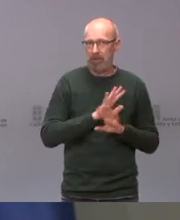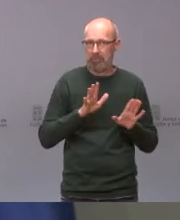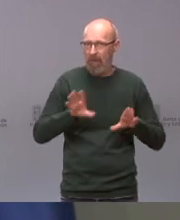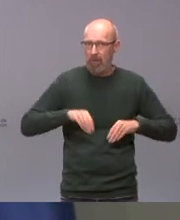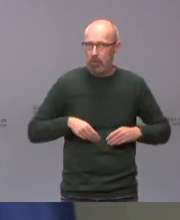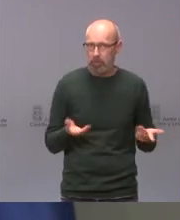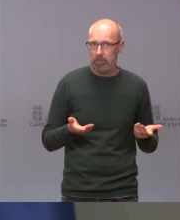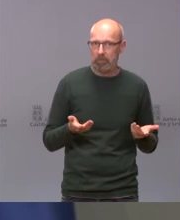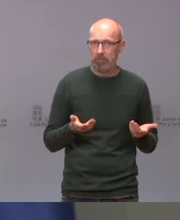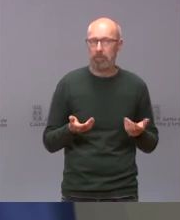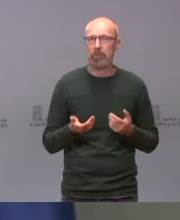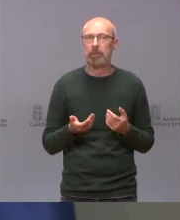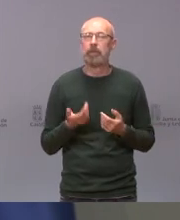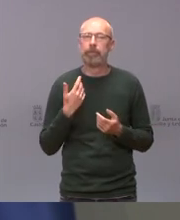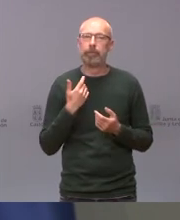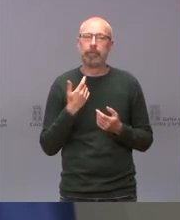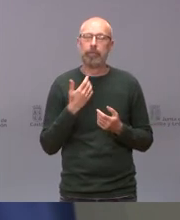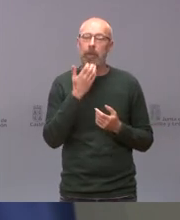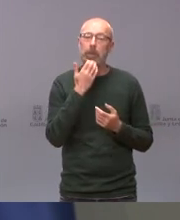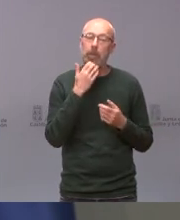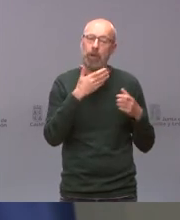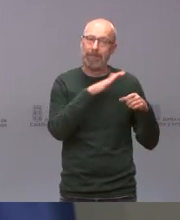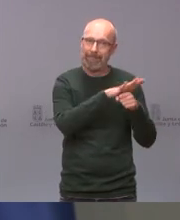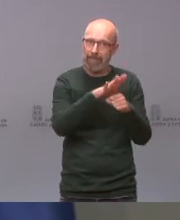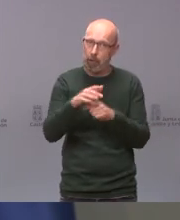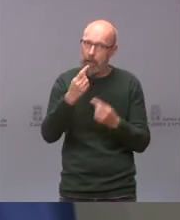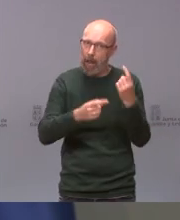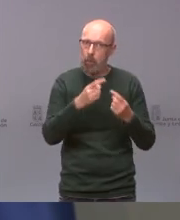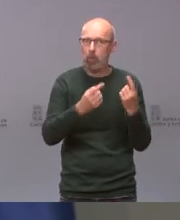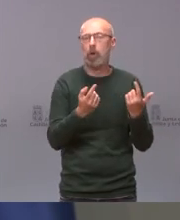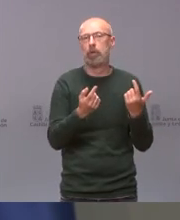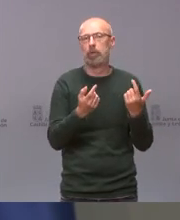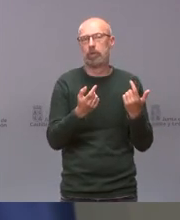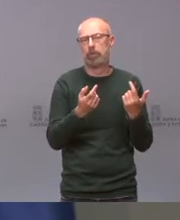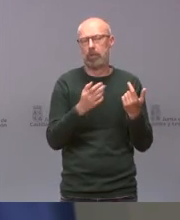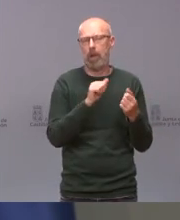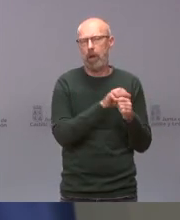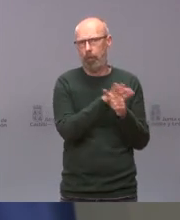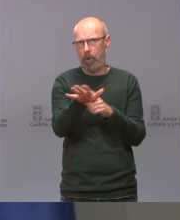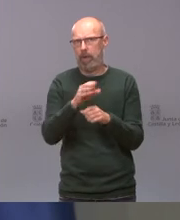Entonces, bueno, se suman dos cosas, ¿no? Sectores que tienen su influencia,